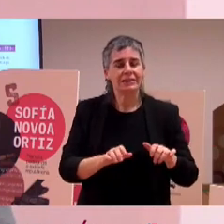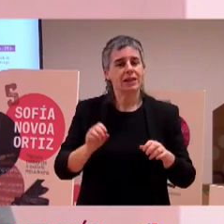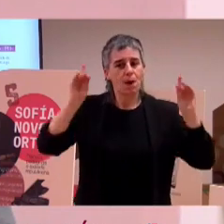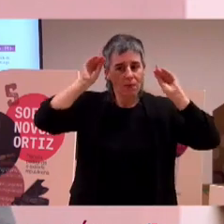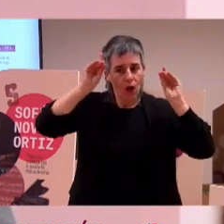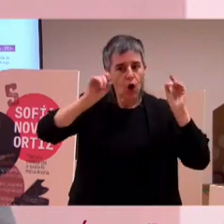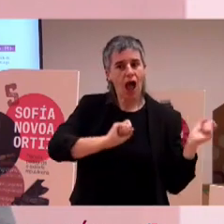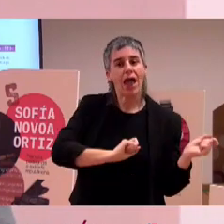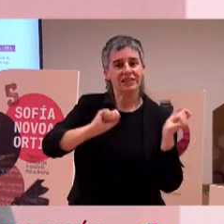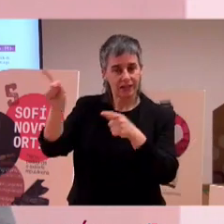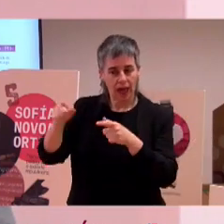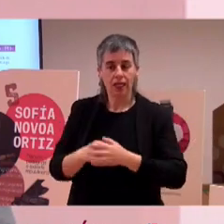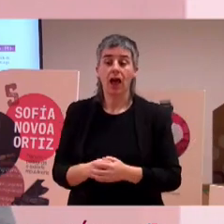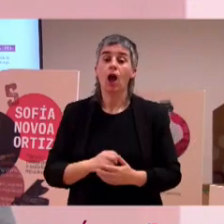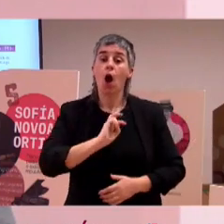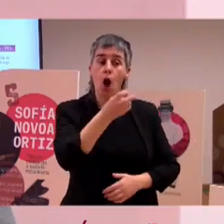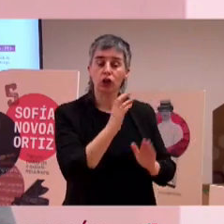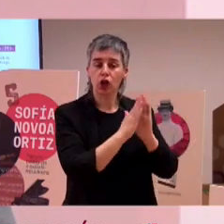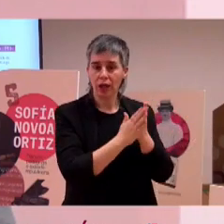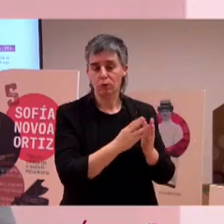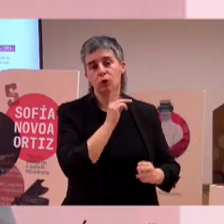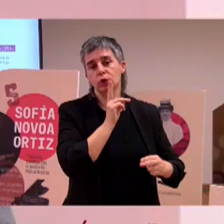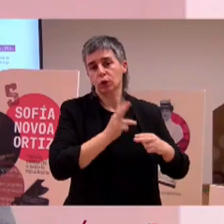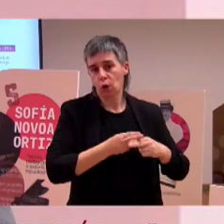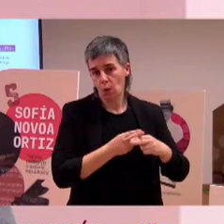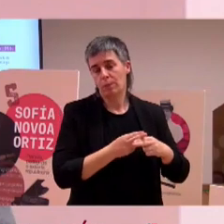é Mujeres Pianistas en Vigo,